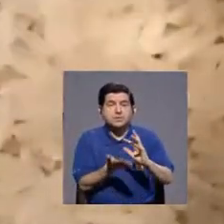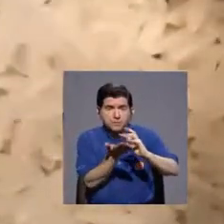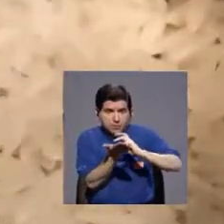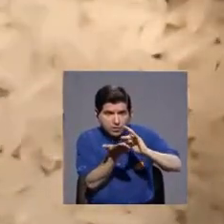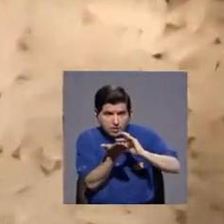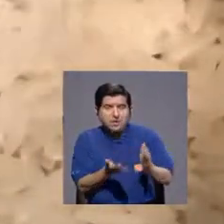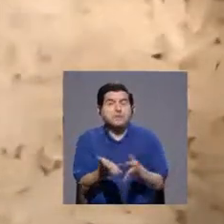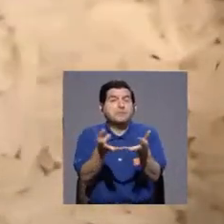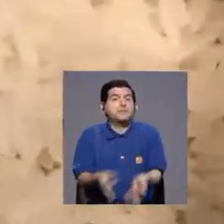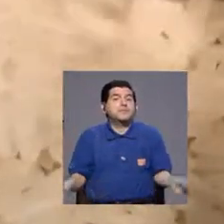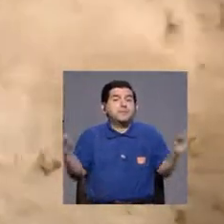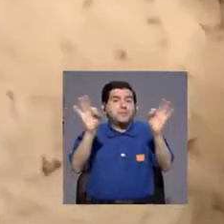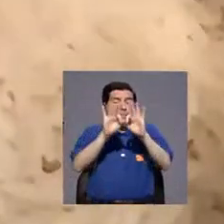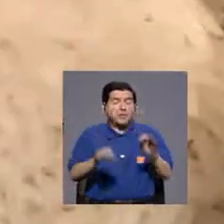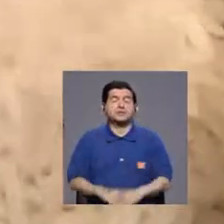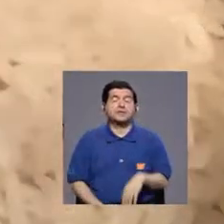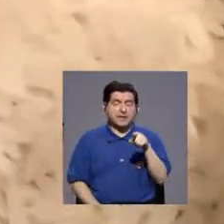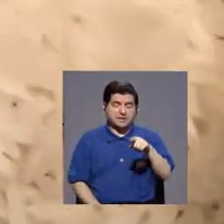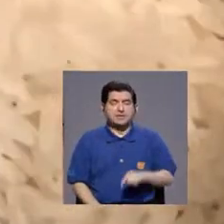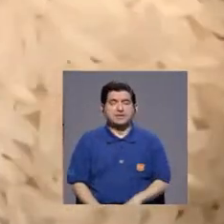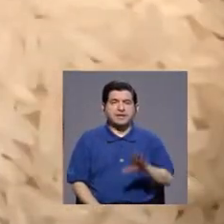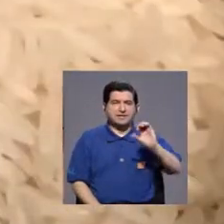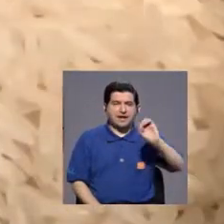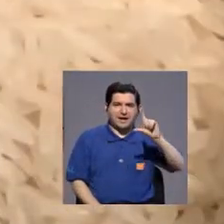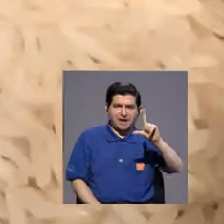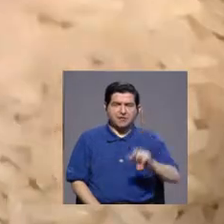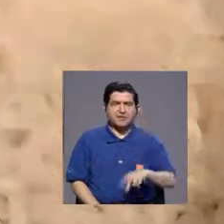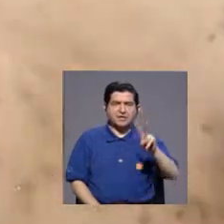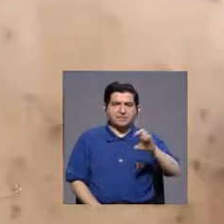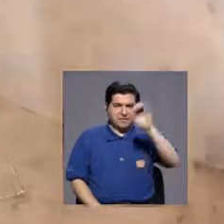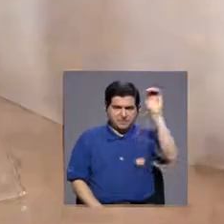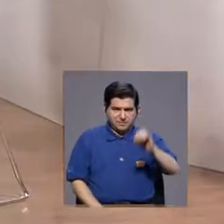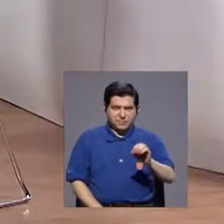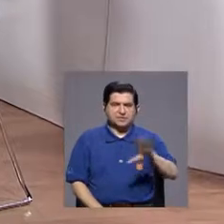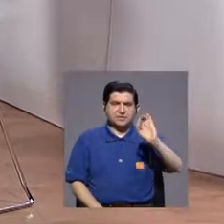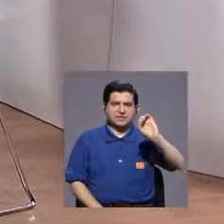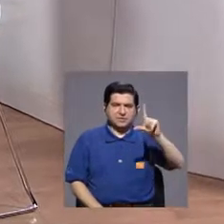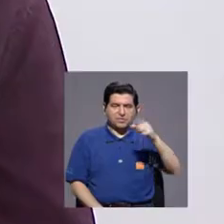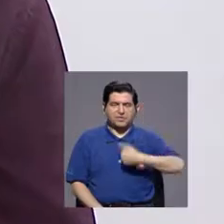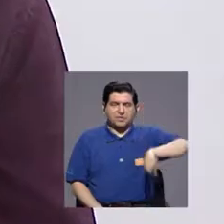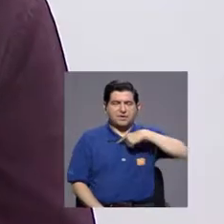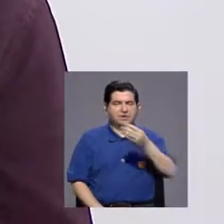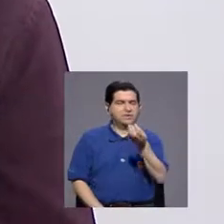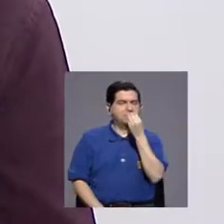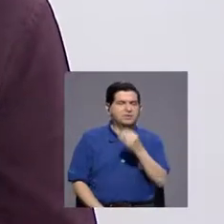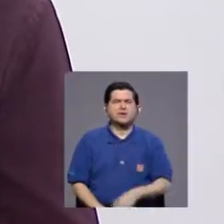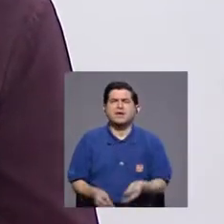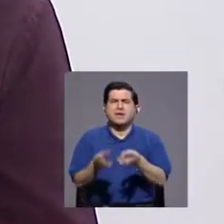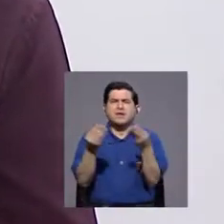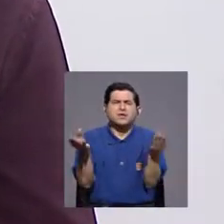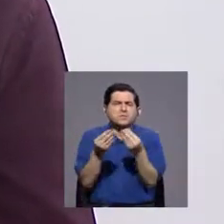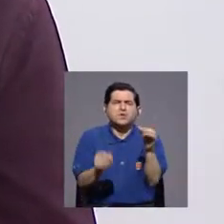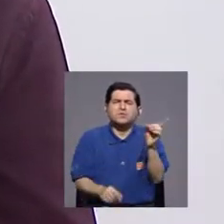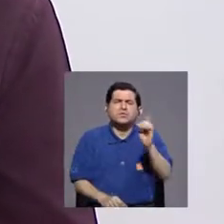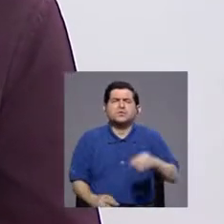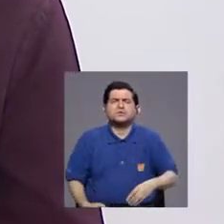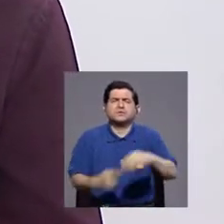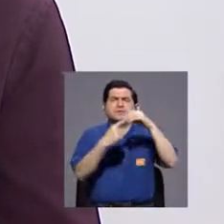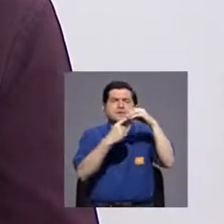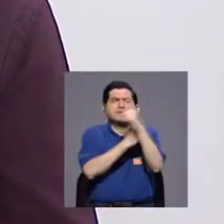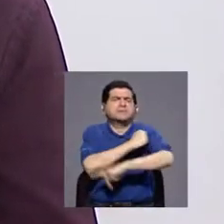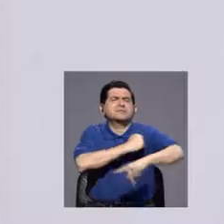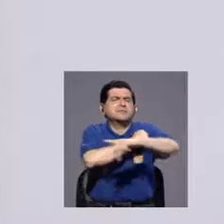fuente muy importante de calorías digamos representa el 20 por ciento de las calorías que consumimos donde se produce principalmente arroz en